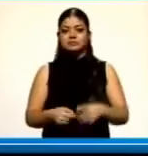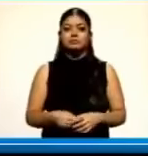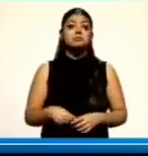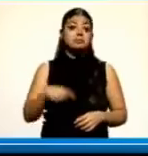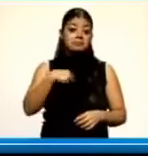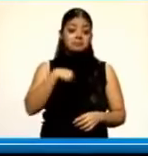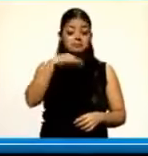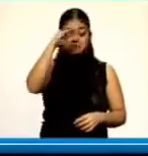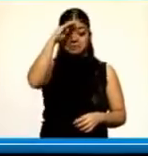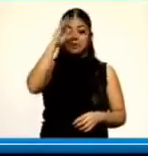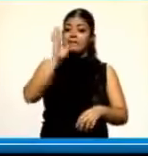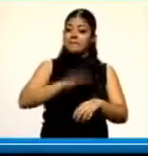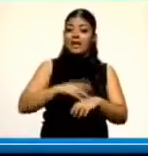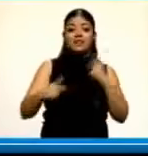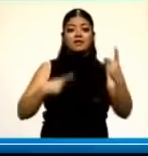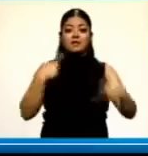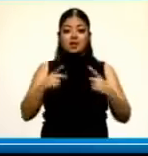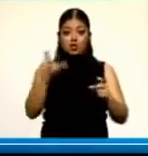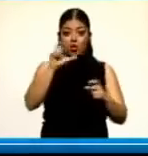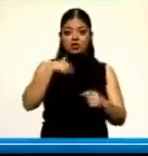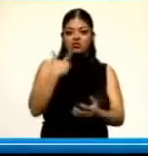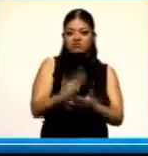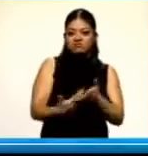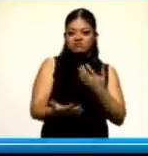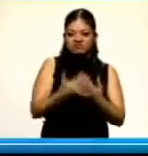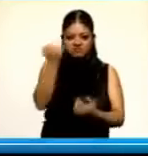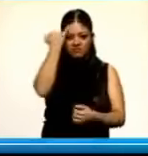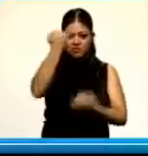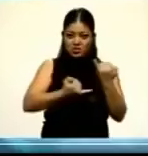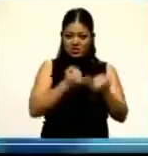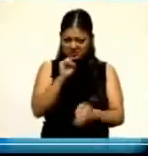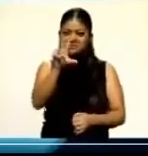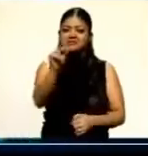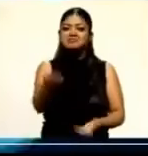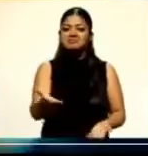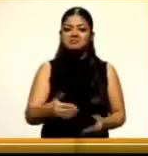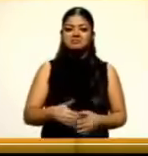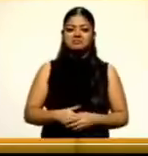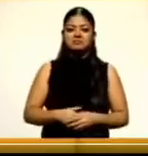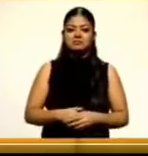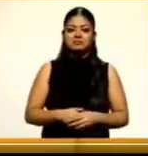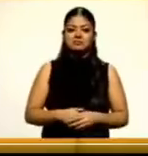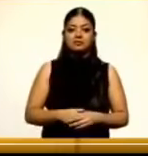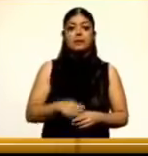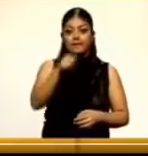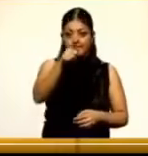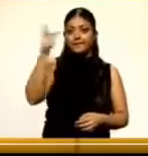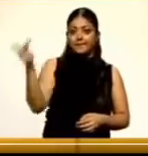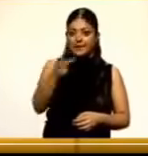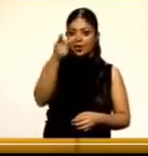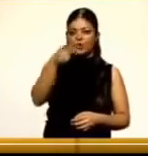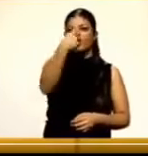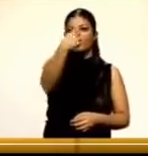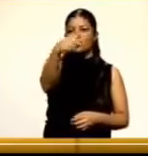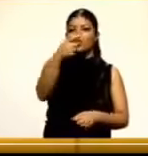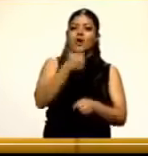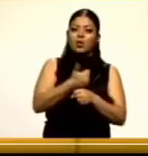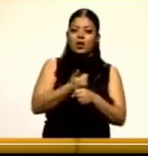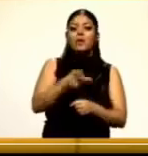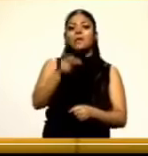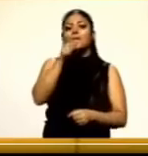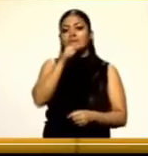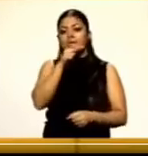más divertido cuando uno inventa sus propios juguetes, ¿no crees? Pregúntale a alguno de tus abuelos, papás o